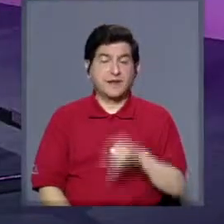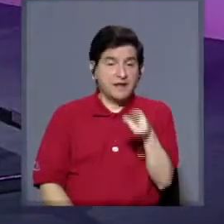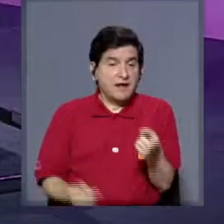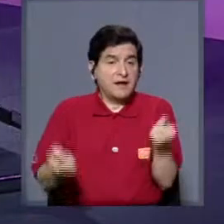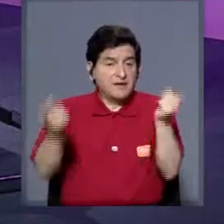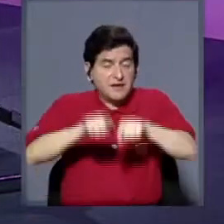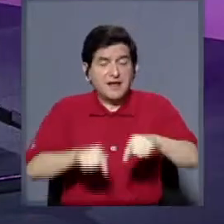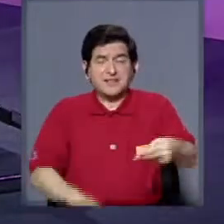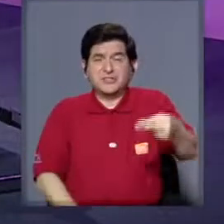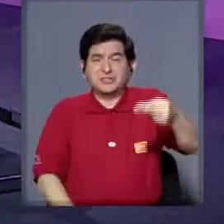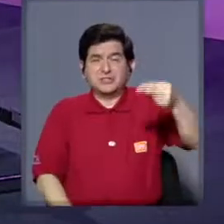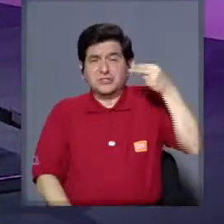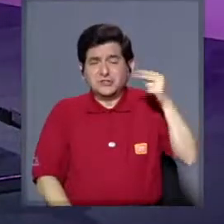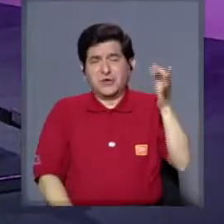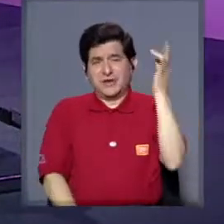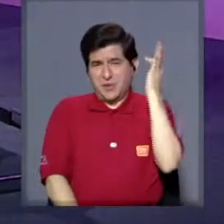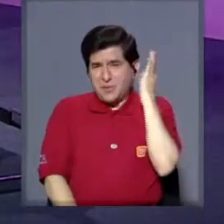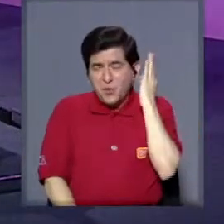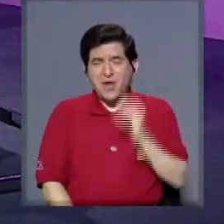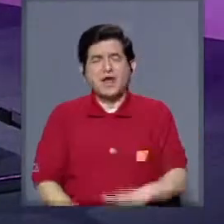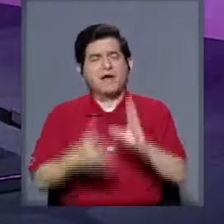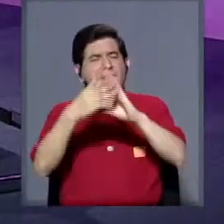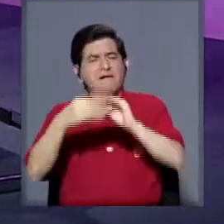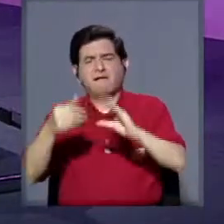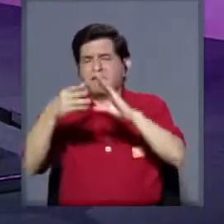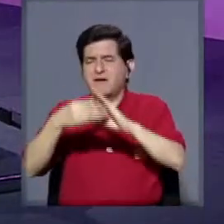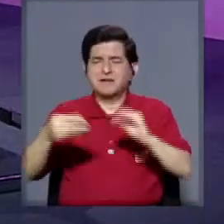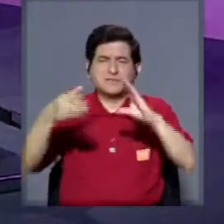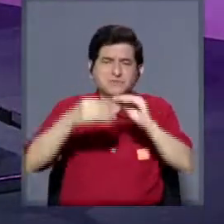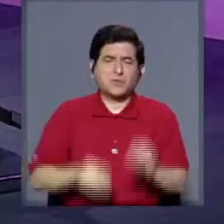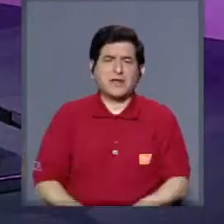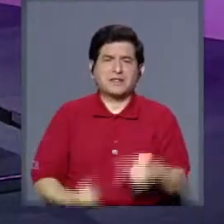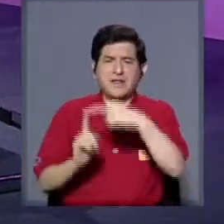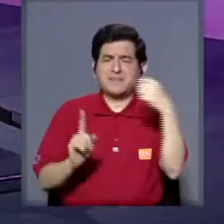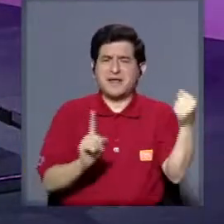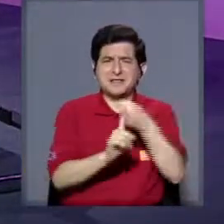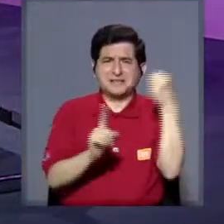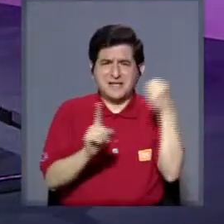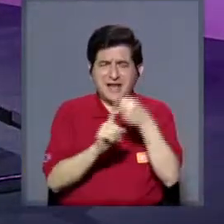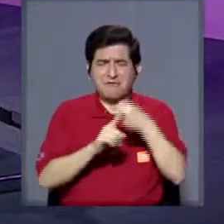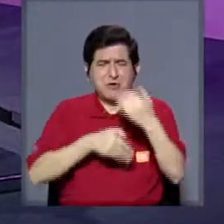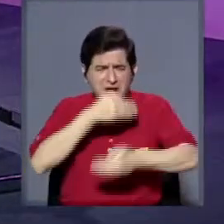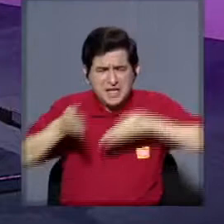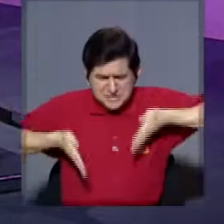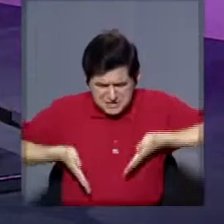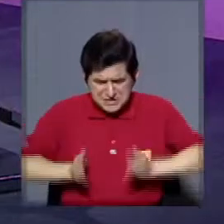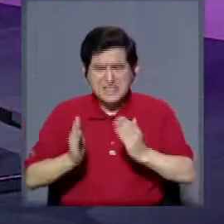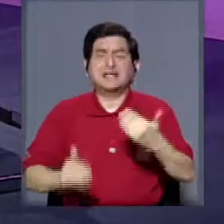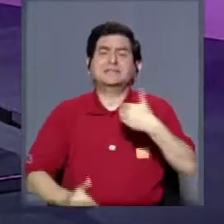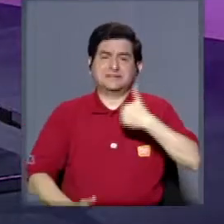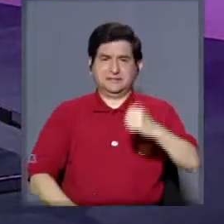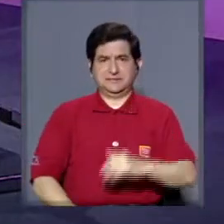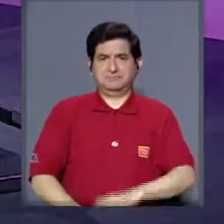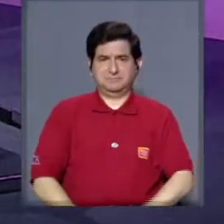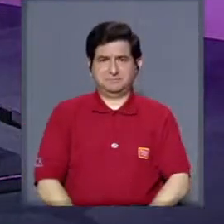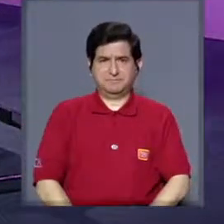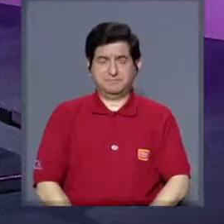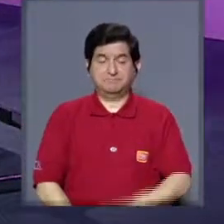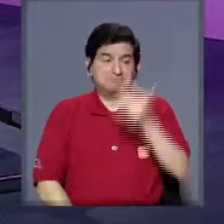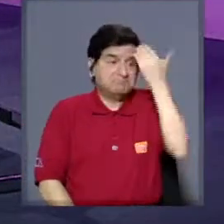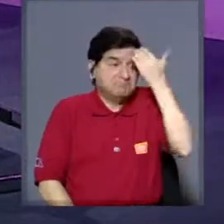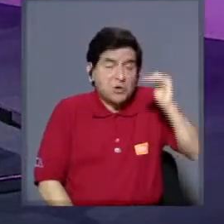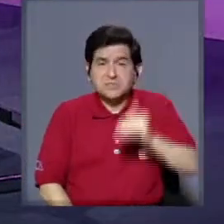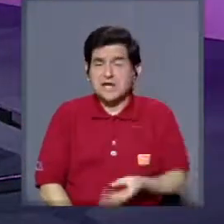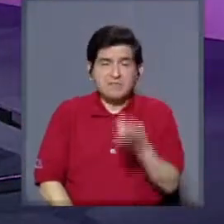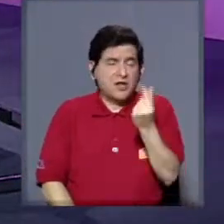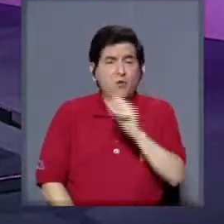historias verdades de mujeres que nos cuentan desde la violencia obstétrica que que han vivido y no sabemos